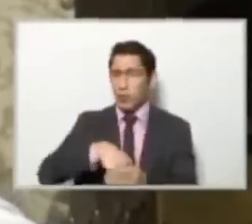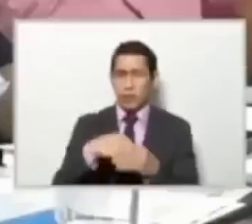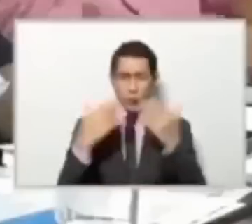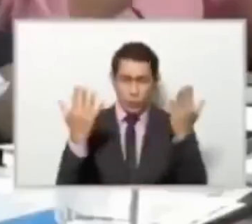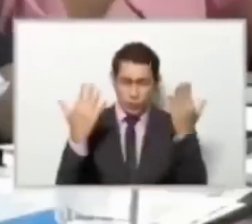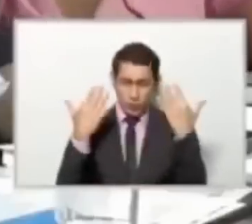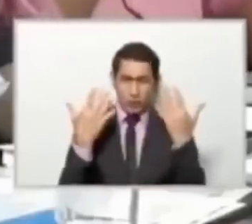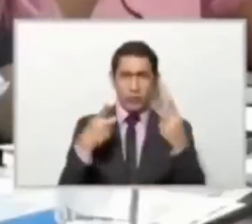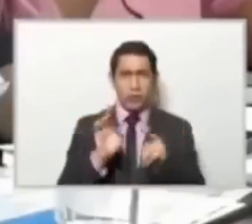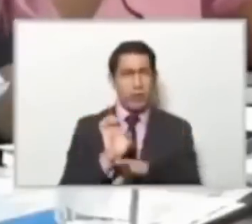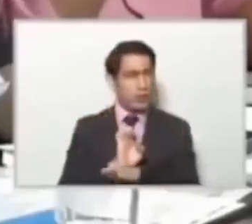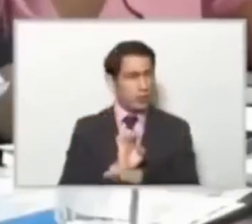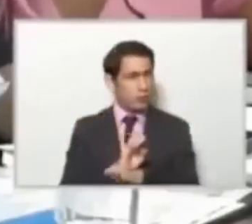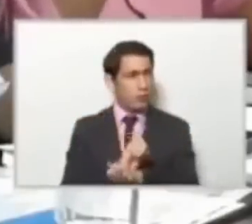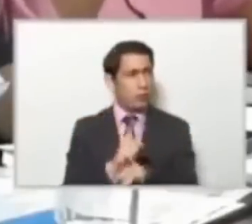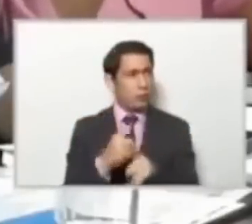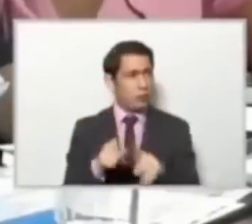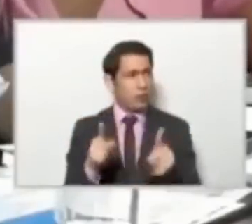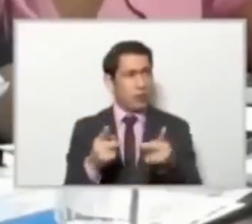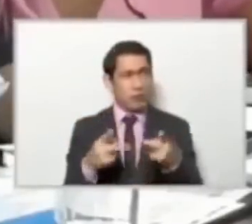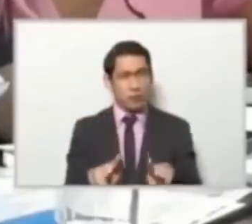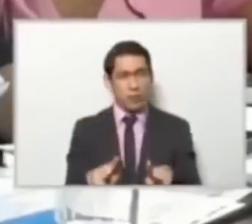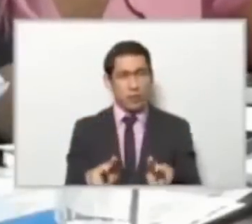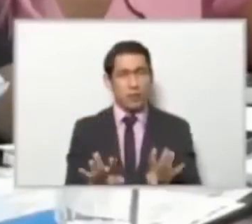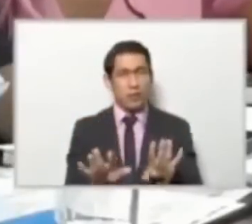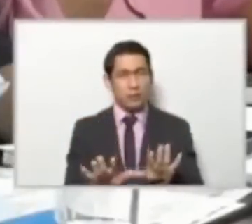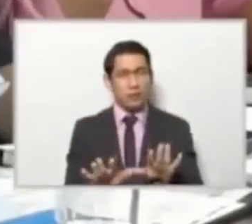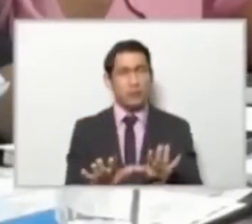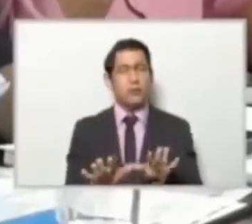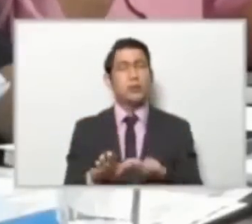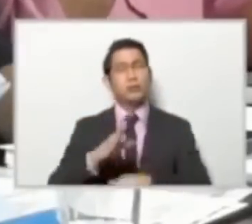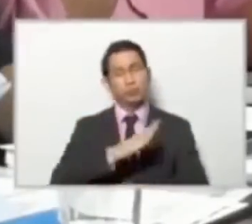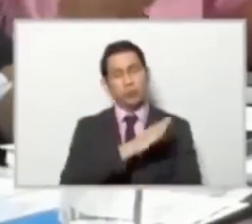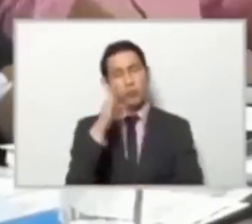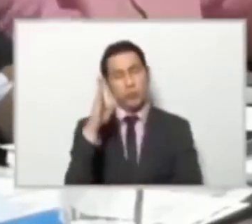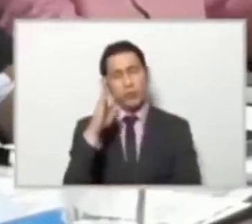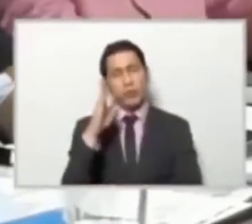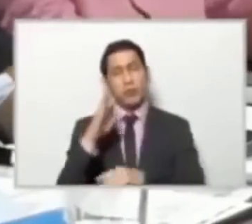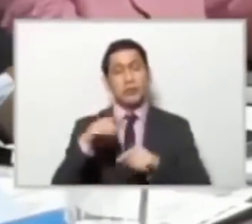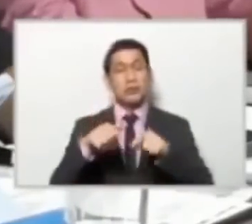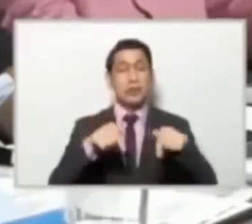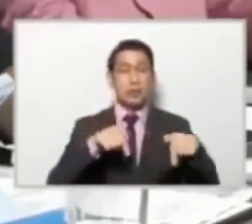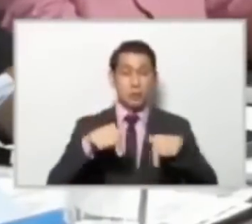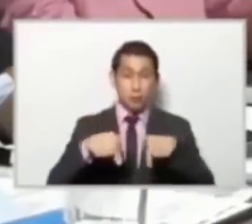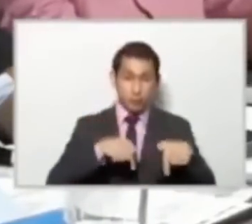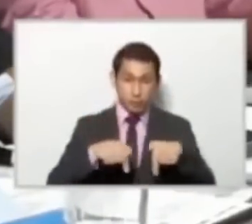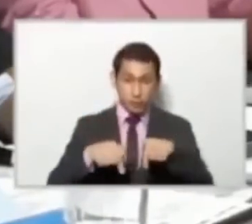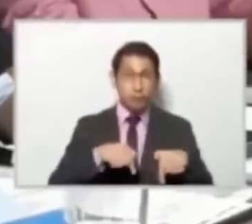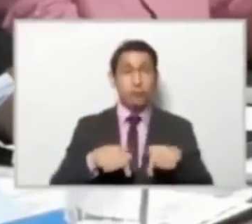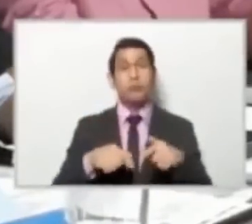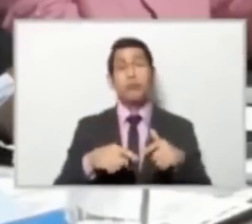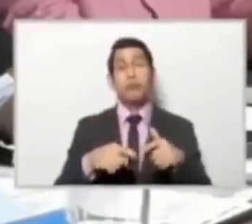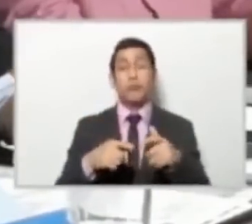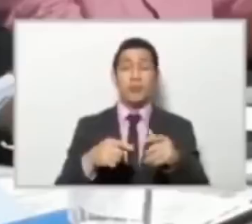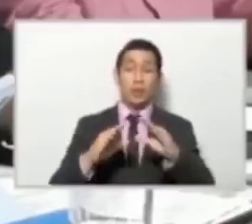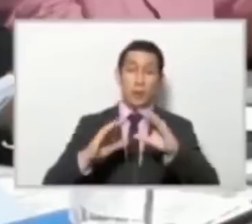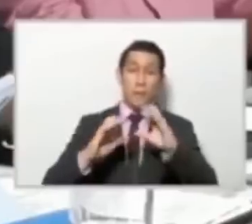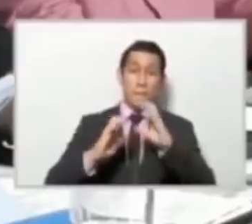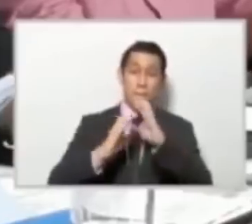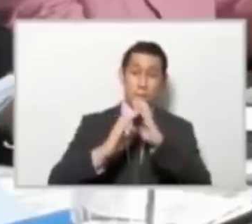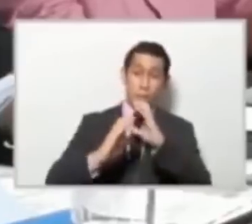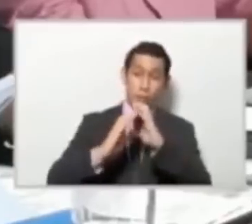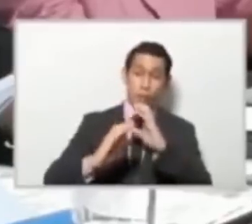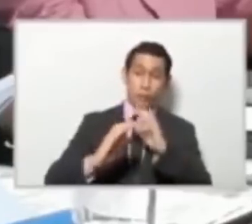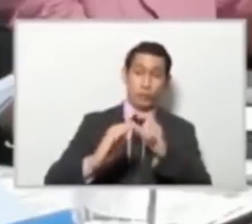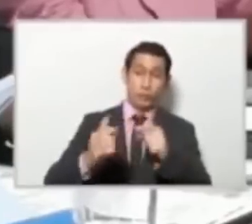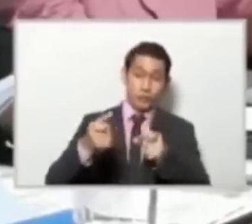Guayaquil y atraviesa todo el país. Pero además de eso, también contamos con el compromiso de los transportistas para mantener sus unidades en las mejores